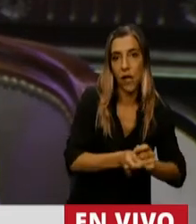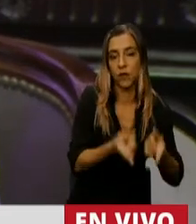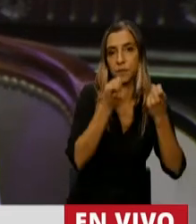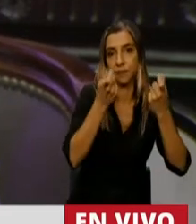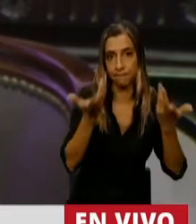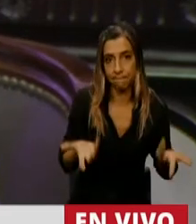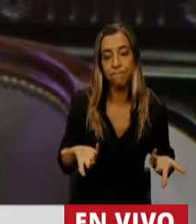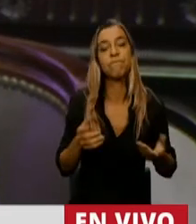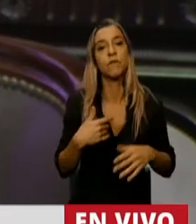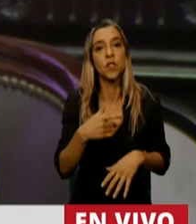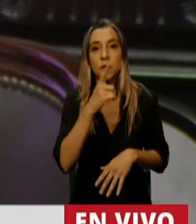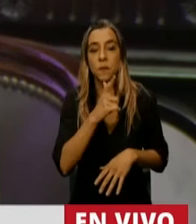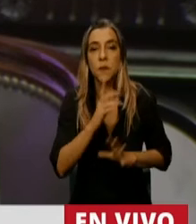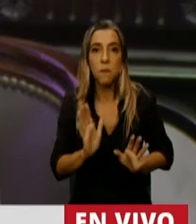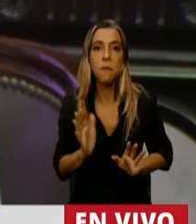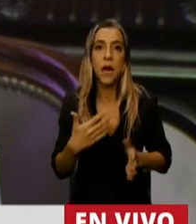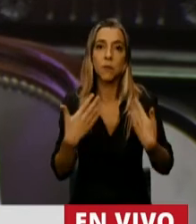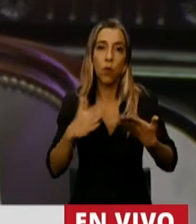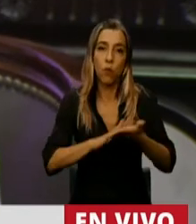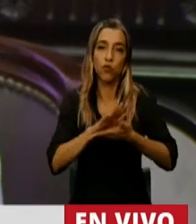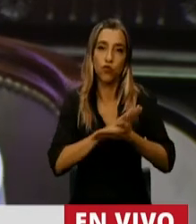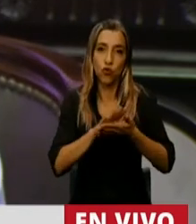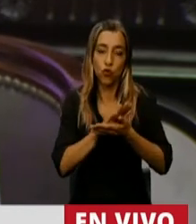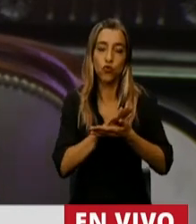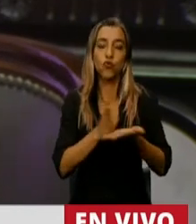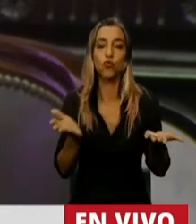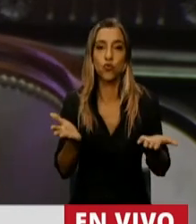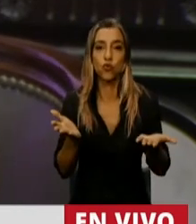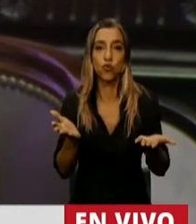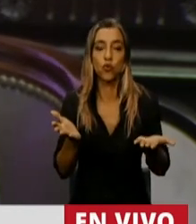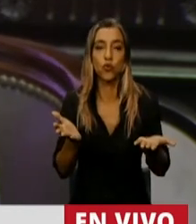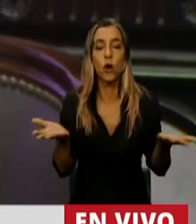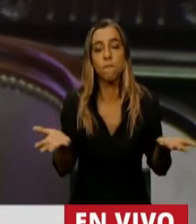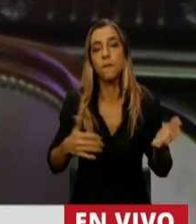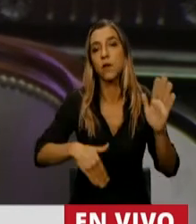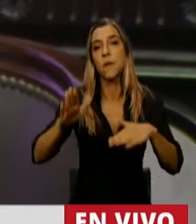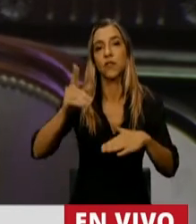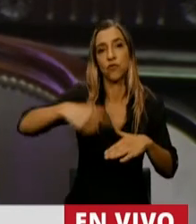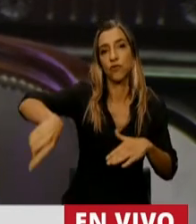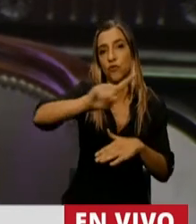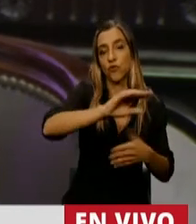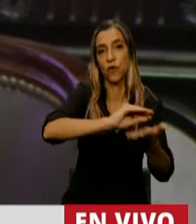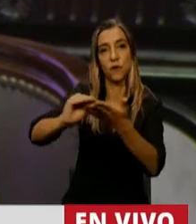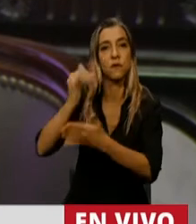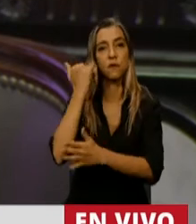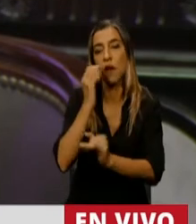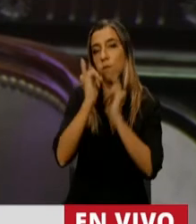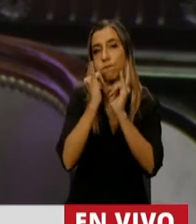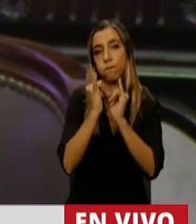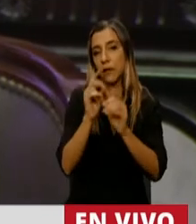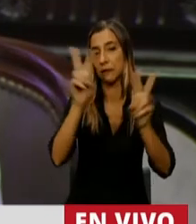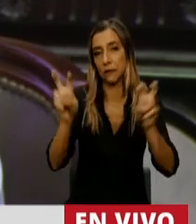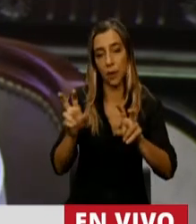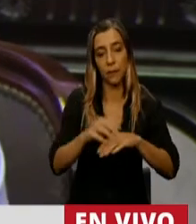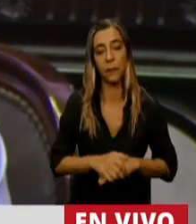estamos a tiempo de resolverlo, pero la mayoría de los diputados hablaron sobre esto. Yo quiero